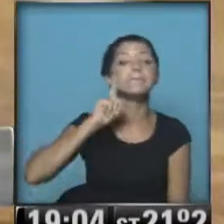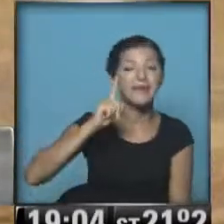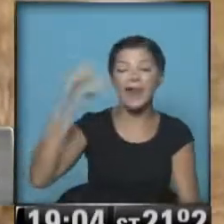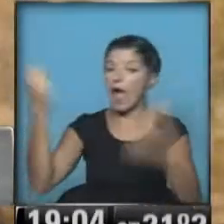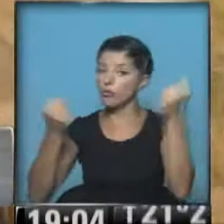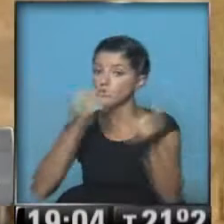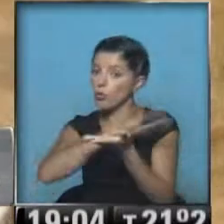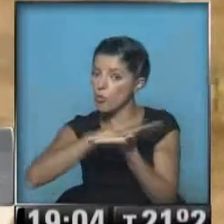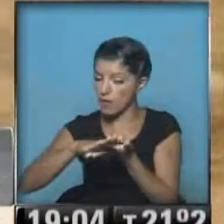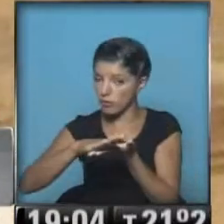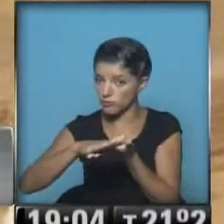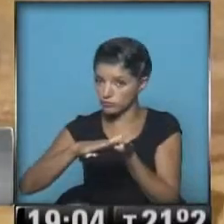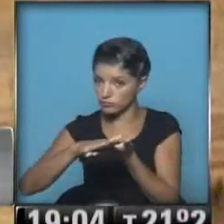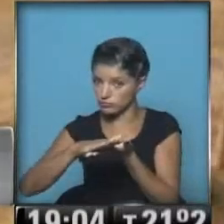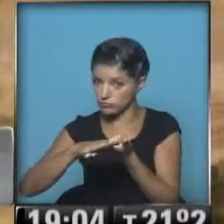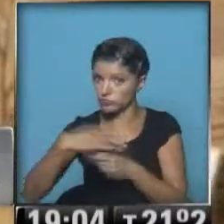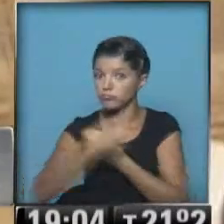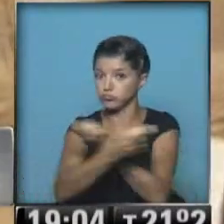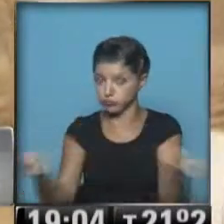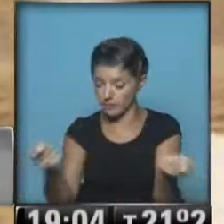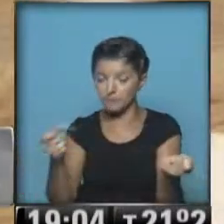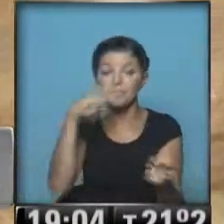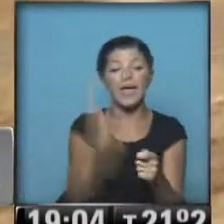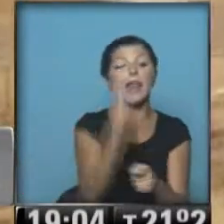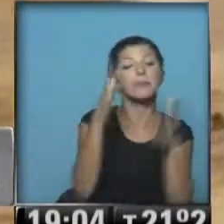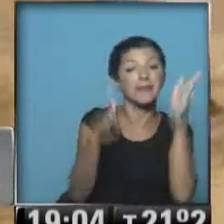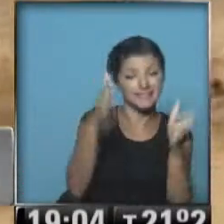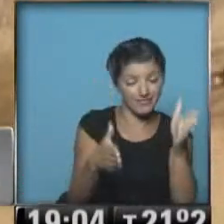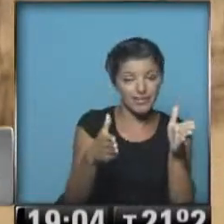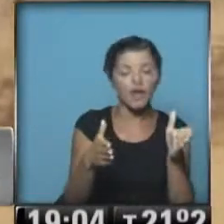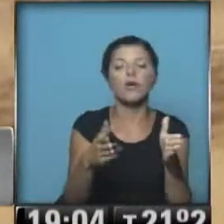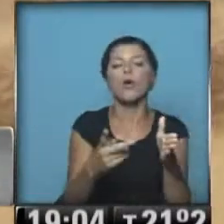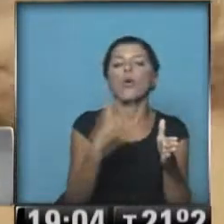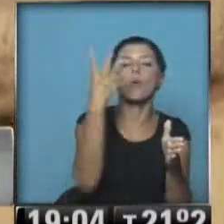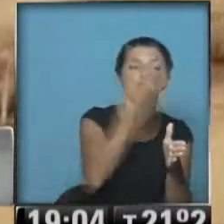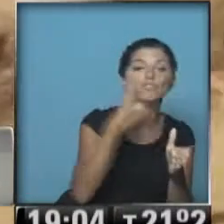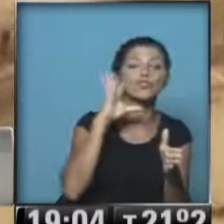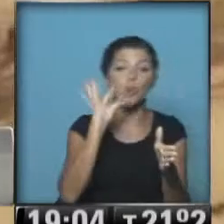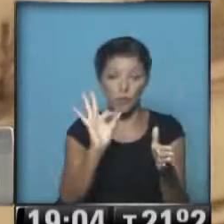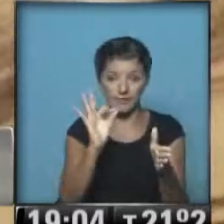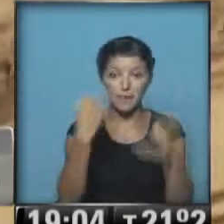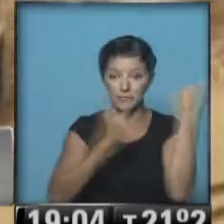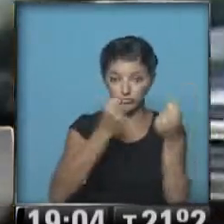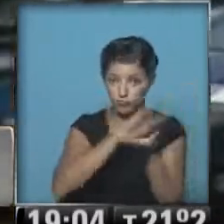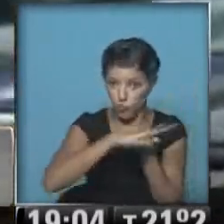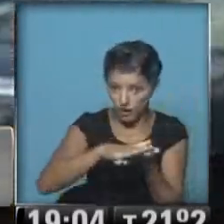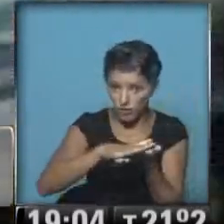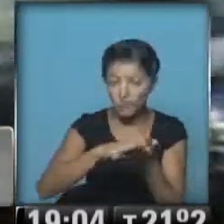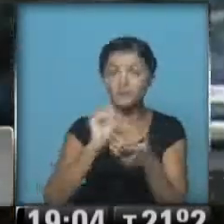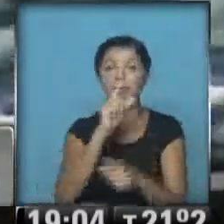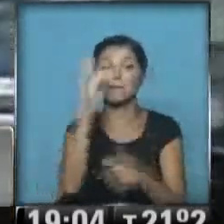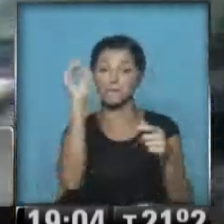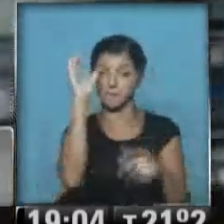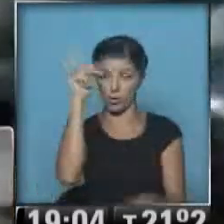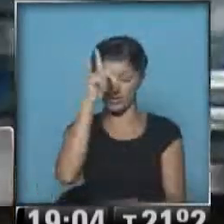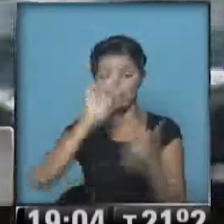patrulleros a la Ciudad de Buenos Aires. Hemos en la primera tanda incorporado casi 450 patrulleros y hoy estamos incorporando la